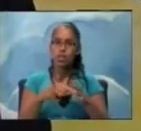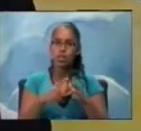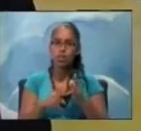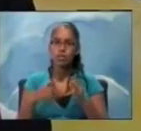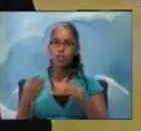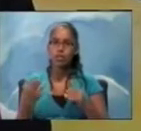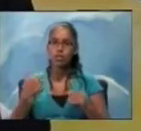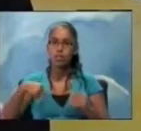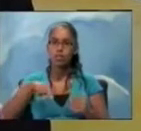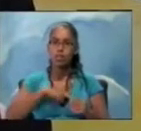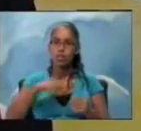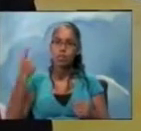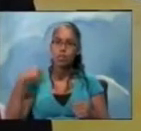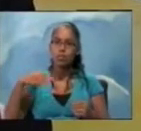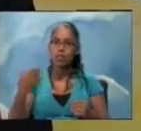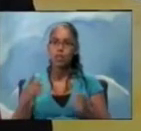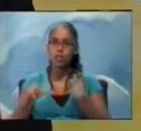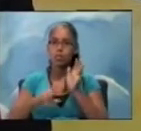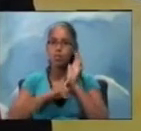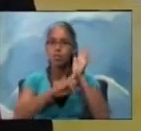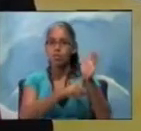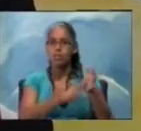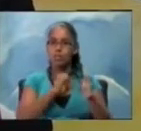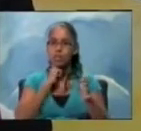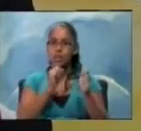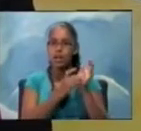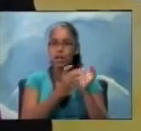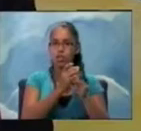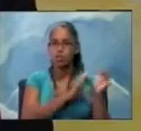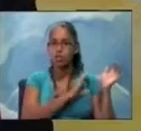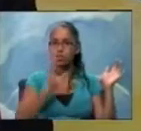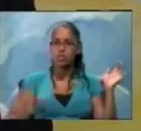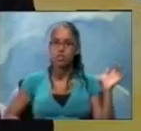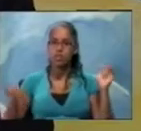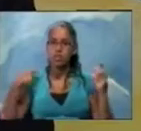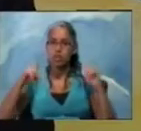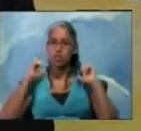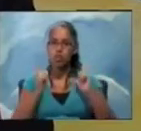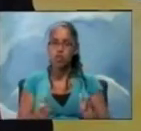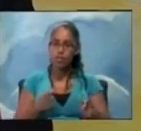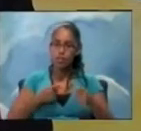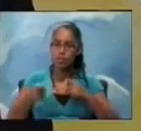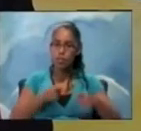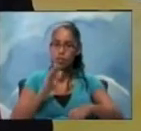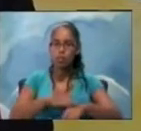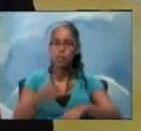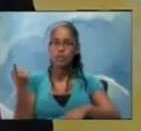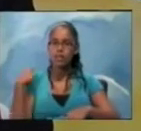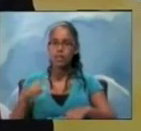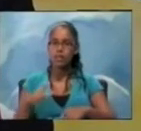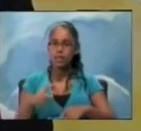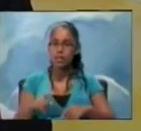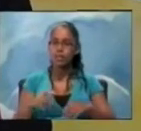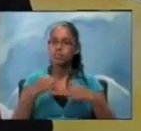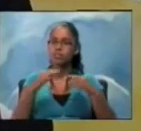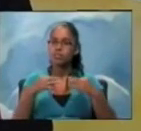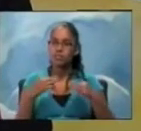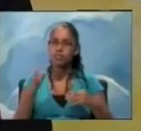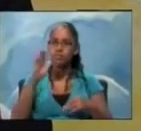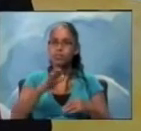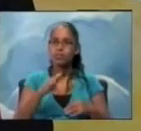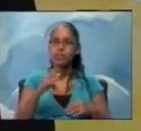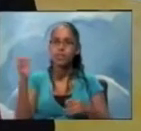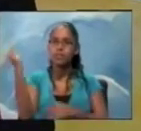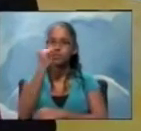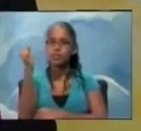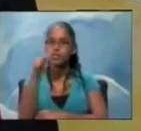tenemos que mostrar era que Jesucristo tenía autoridad y dominio porque él tenía moral, estando pronto a castigar toda desobediencia